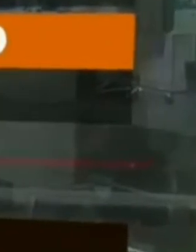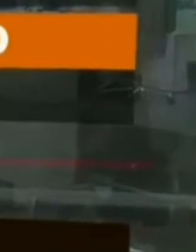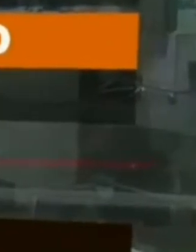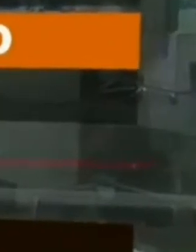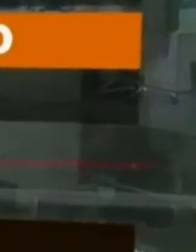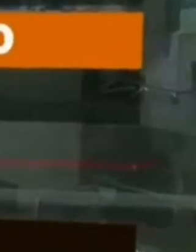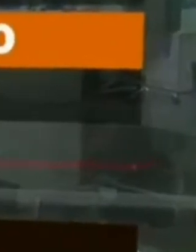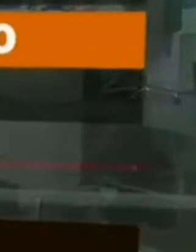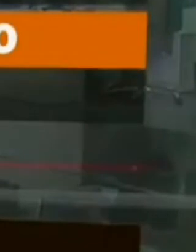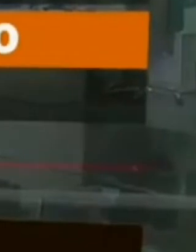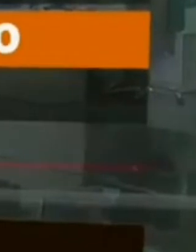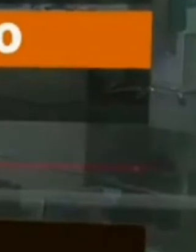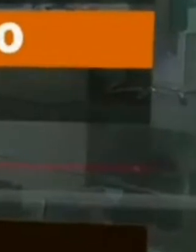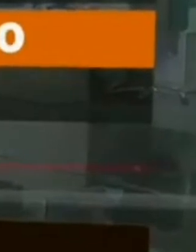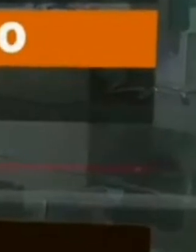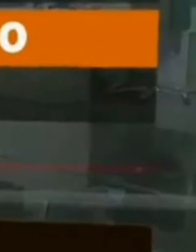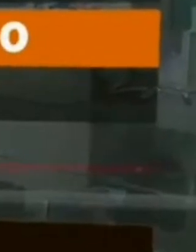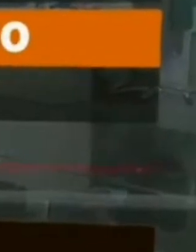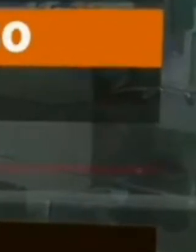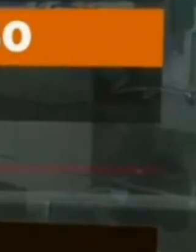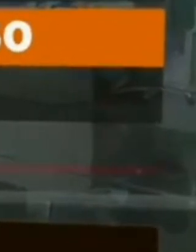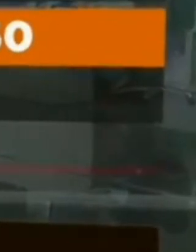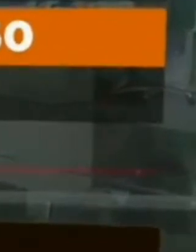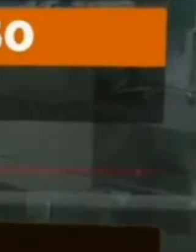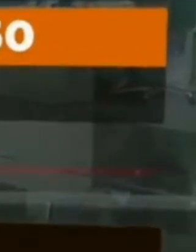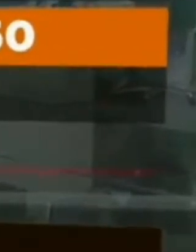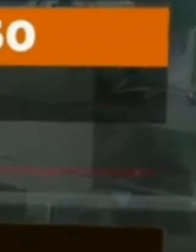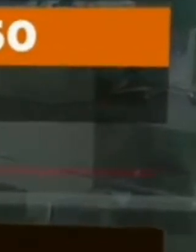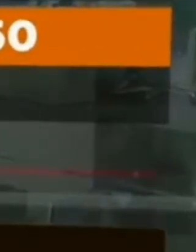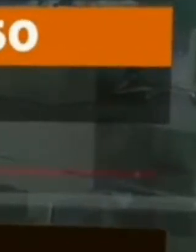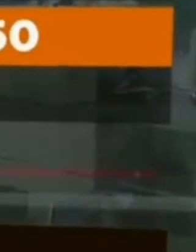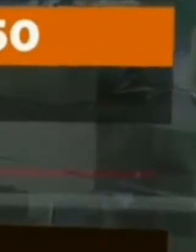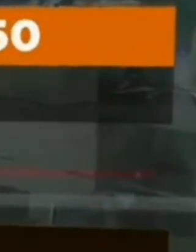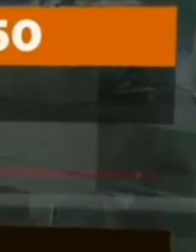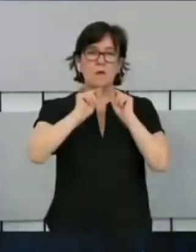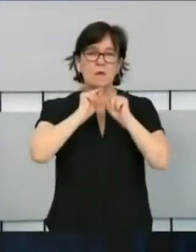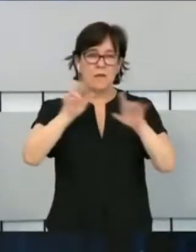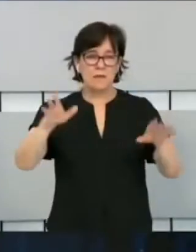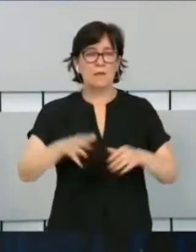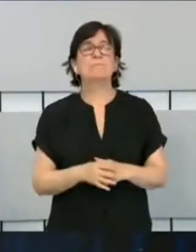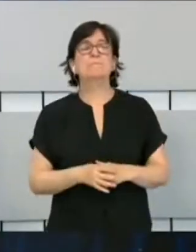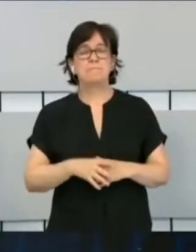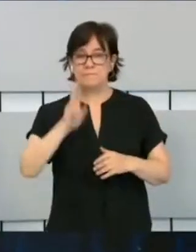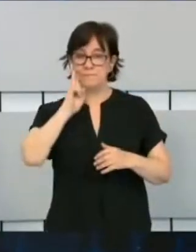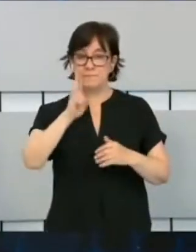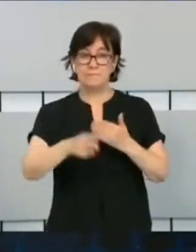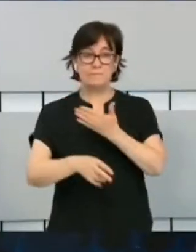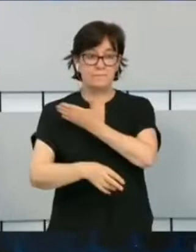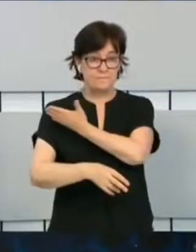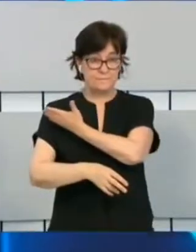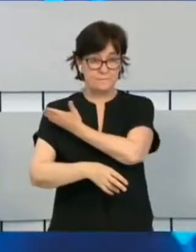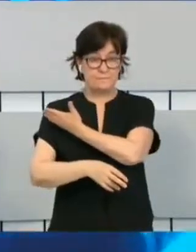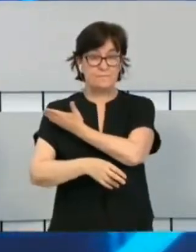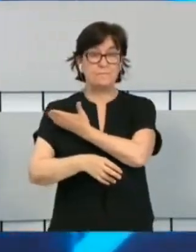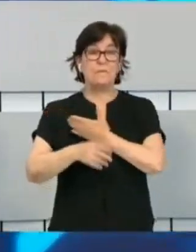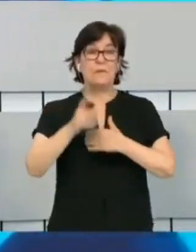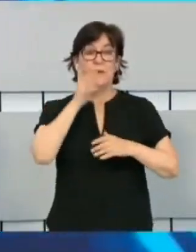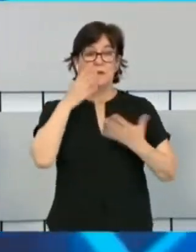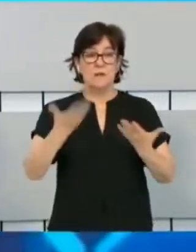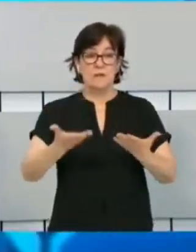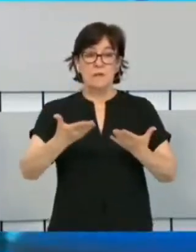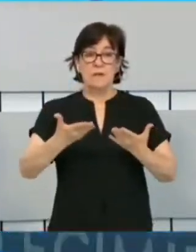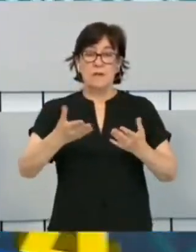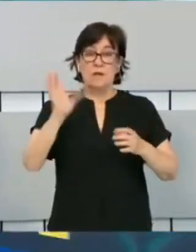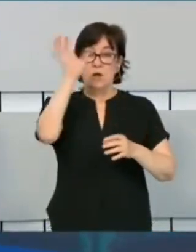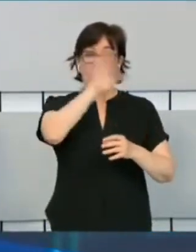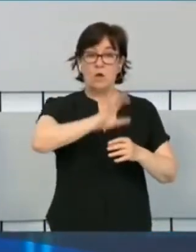Gobierno, se debería superar la cifra de 500.000 de vacunas diarias. Pues vamos a ver aquí el panorama, Manu.